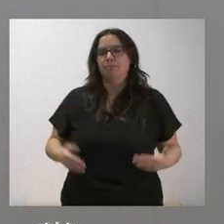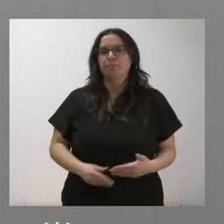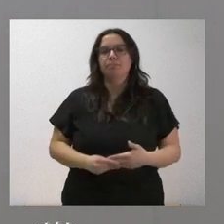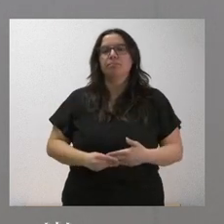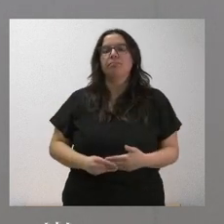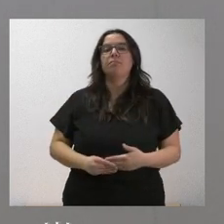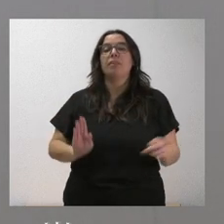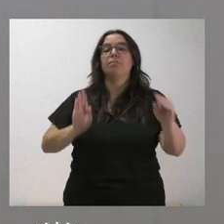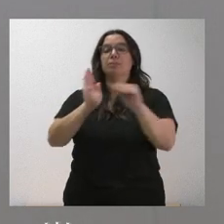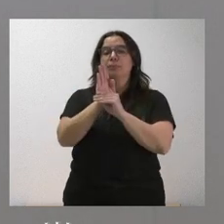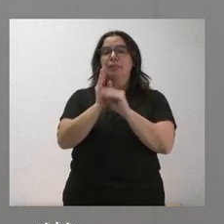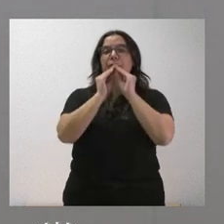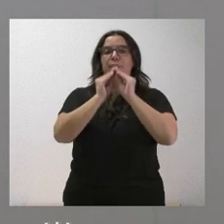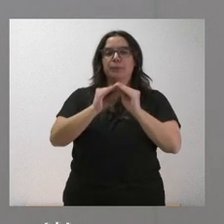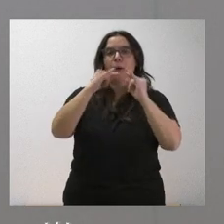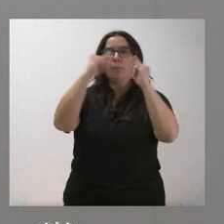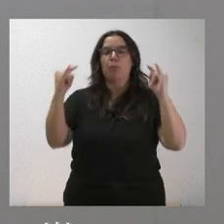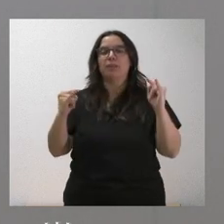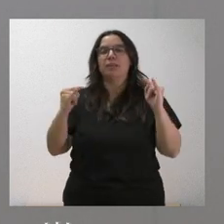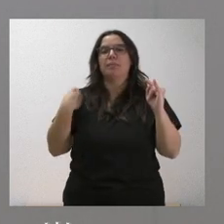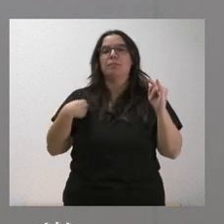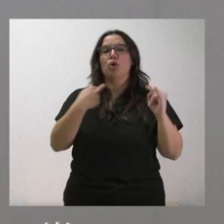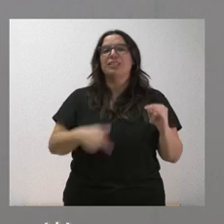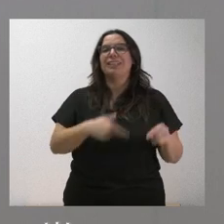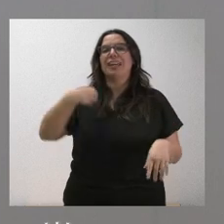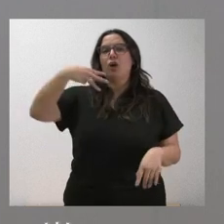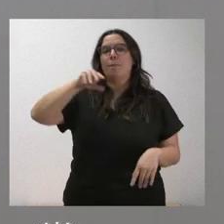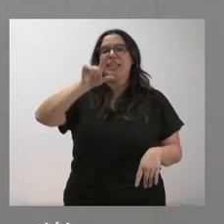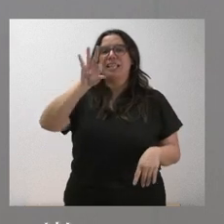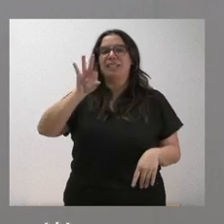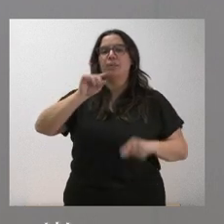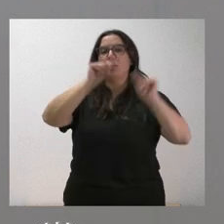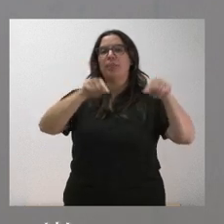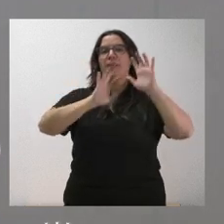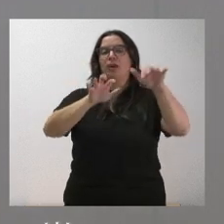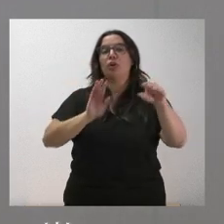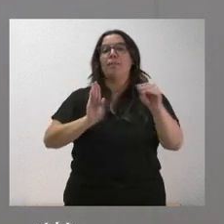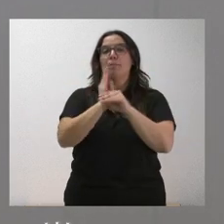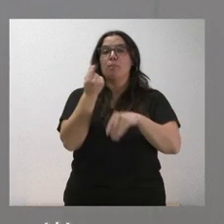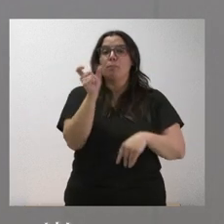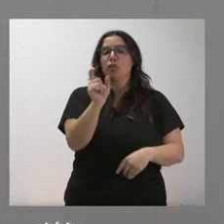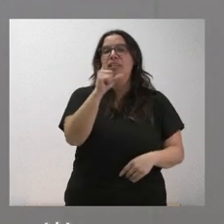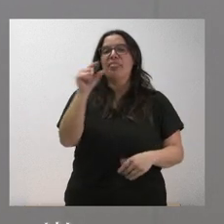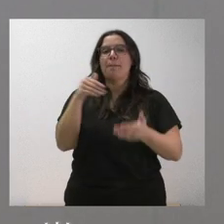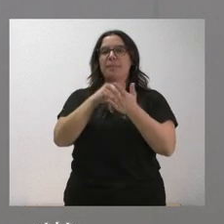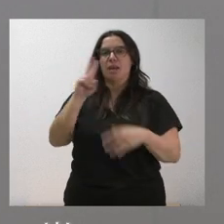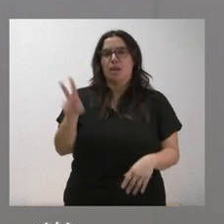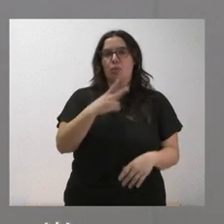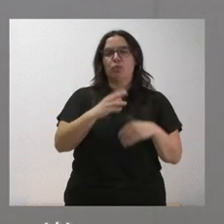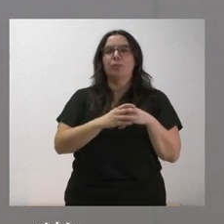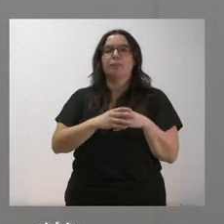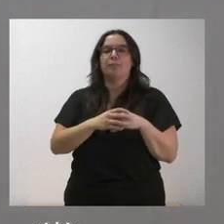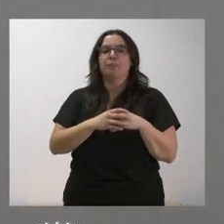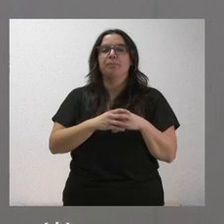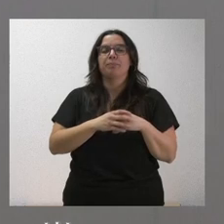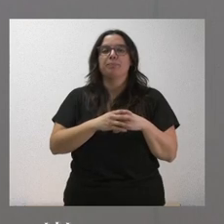reparación de un puente en Santiago millas en León por importe de 100.000 euros se ampliará la